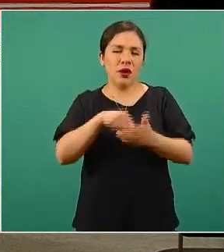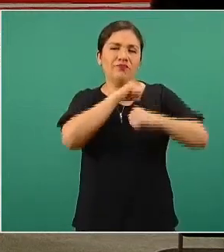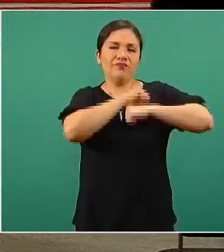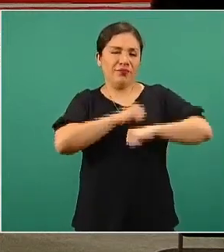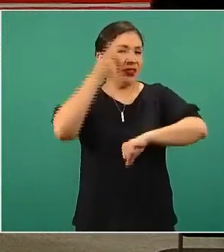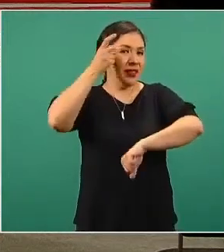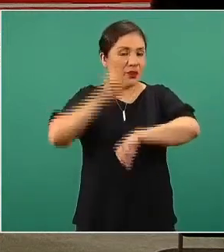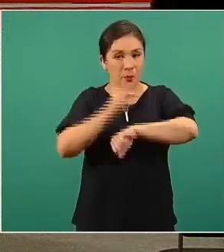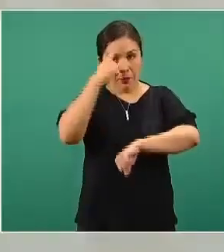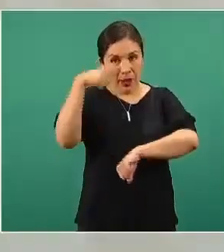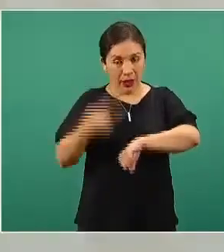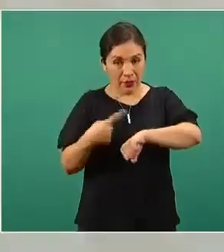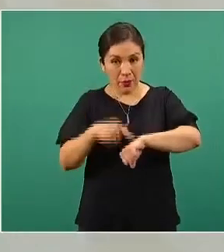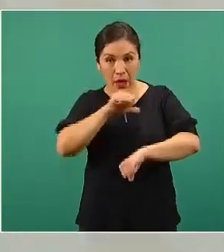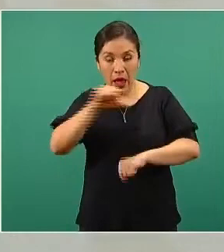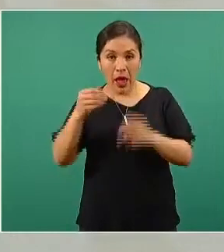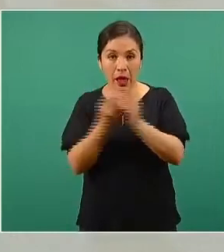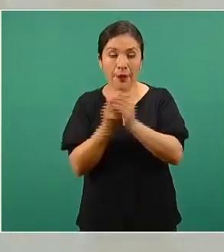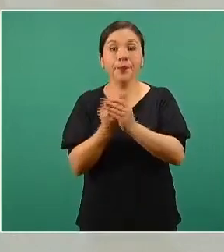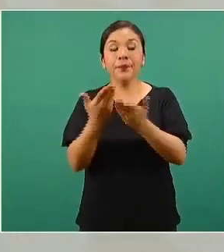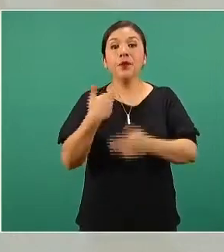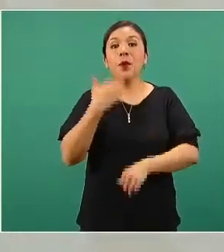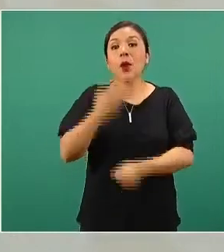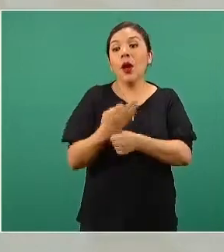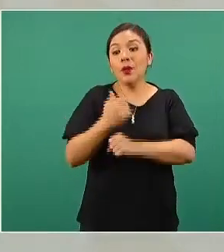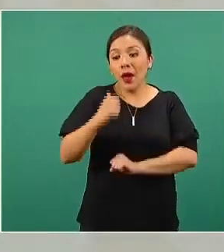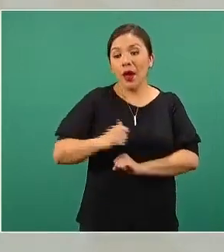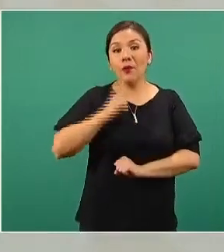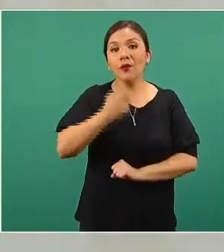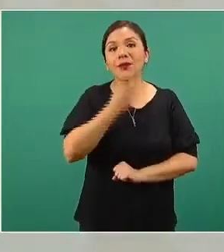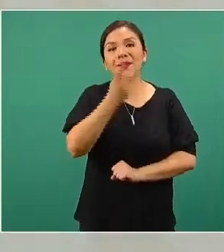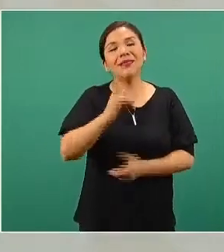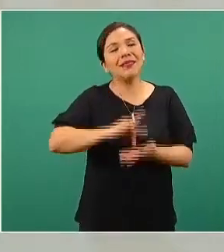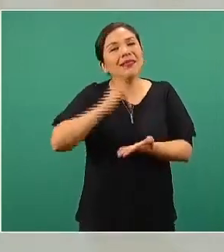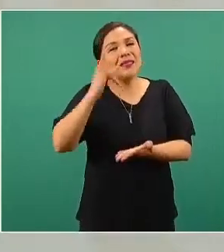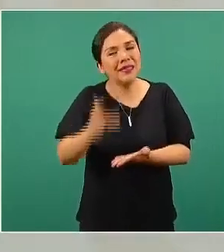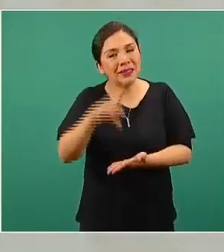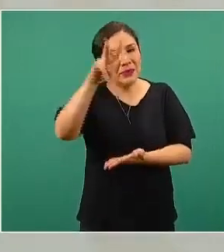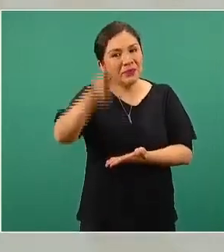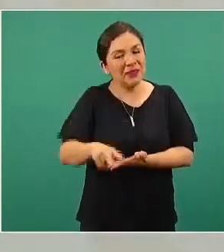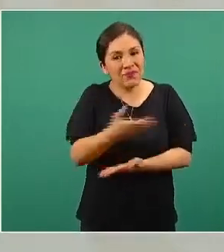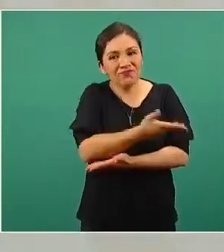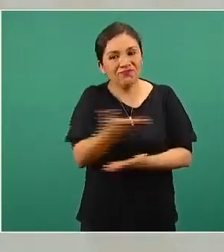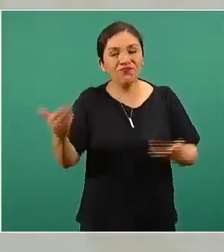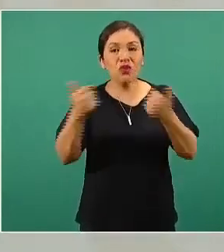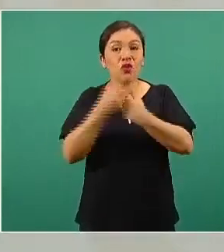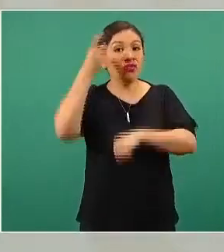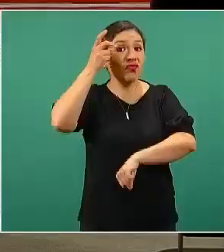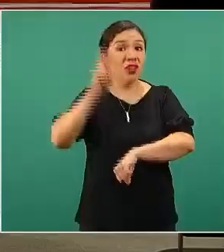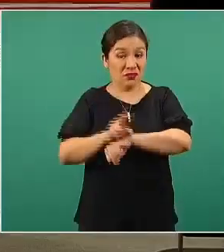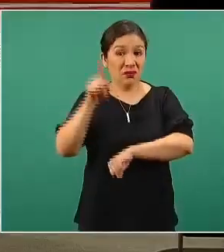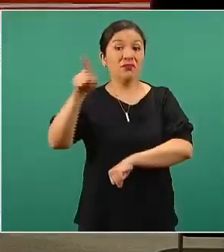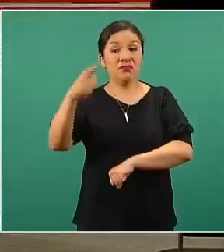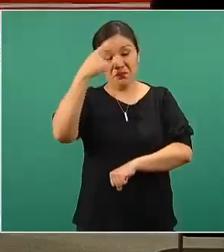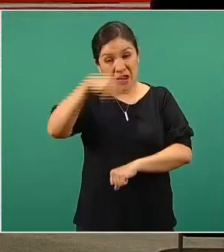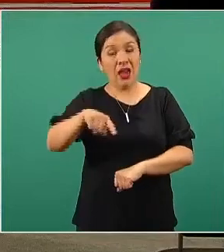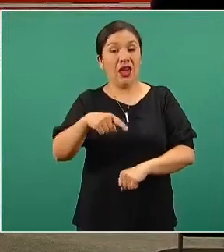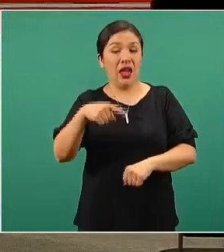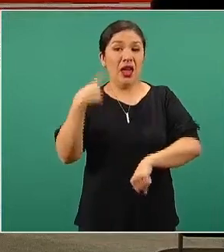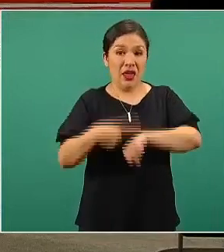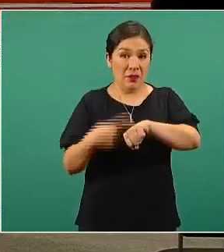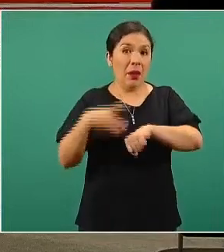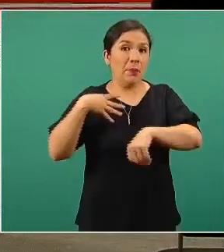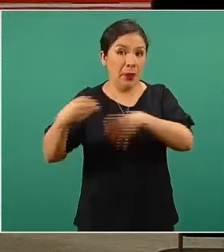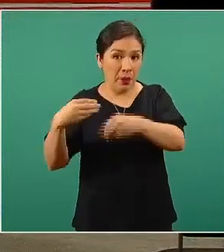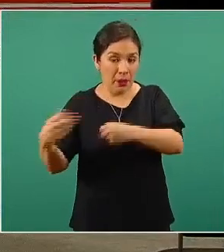Epidemiología. Y aprovecho para agradecer públicamente a la Dirección General de Epidemiología,